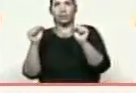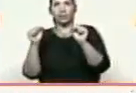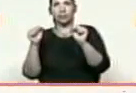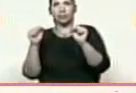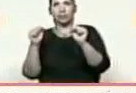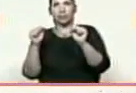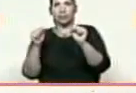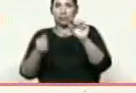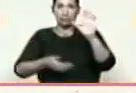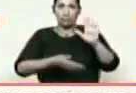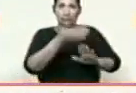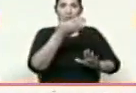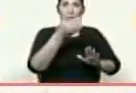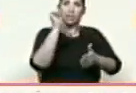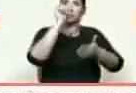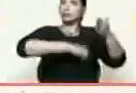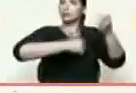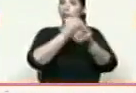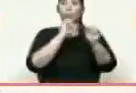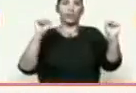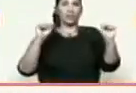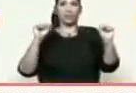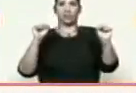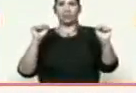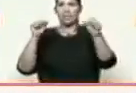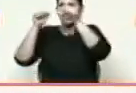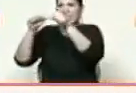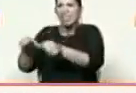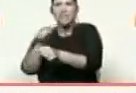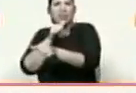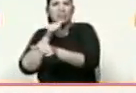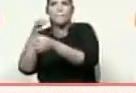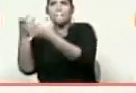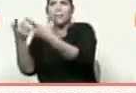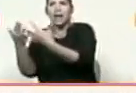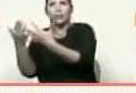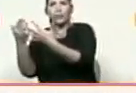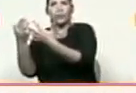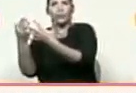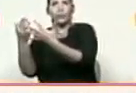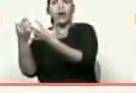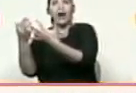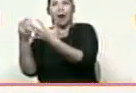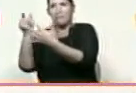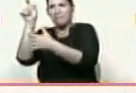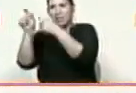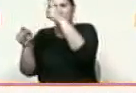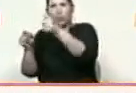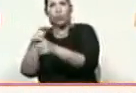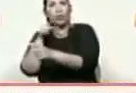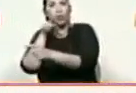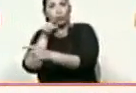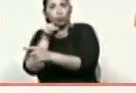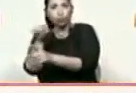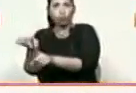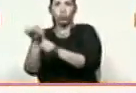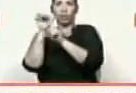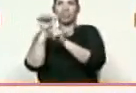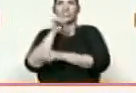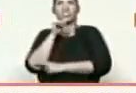La soberanía quedaba en manos del representante que tú elegías, bien sea concejal, bien